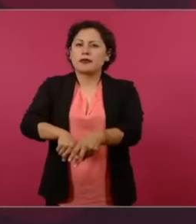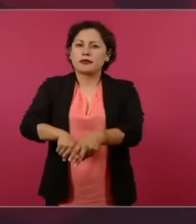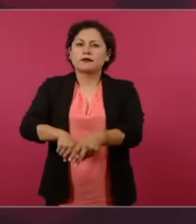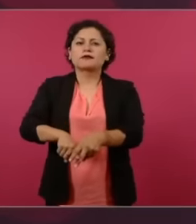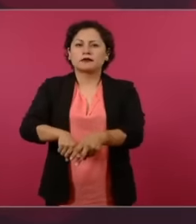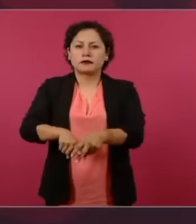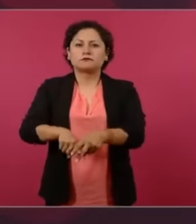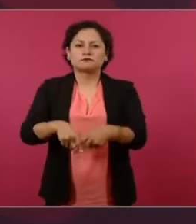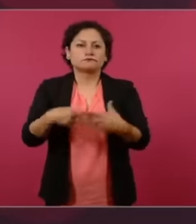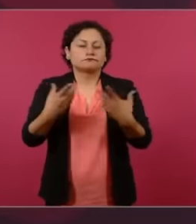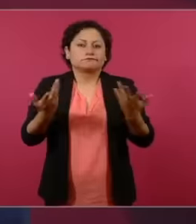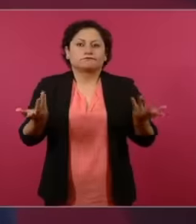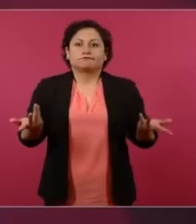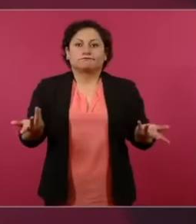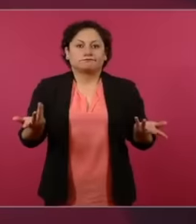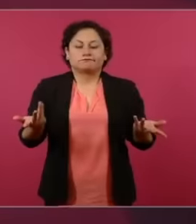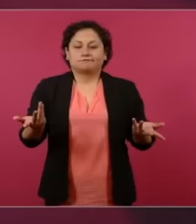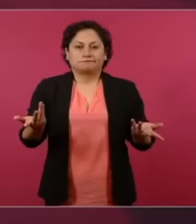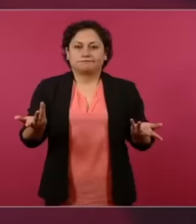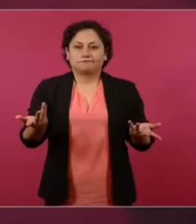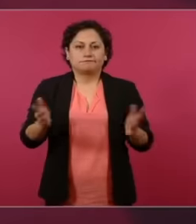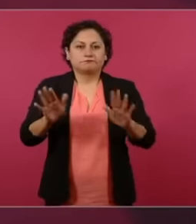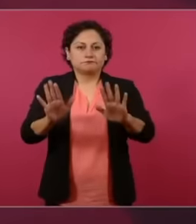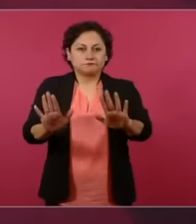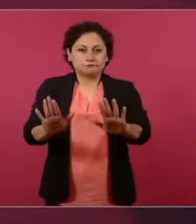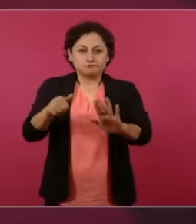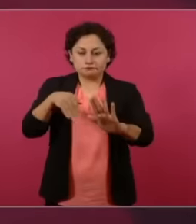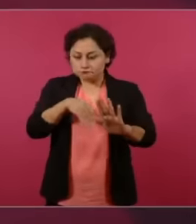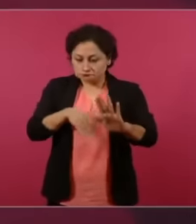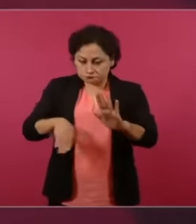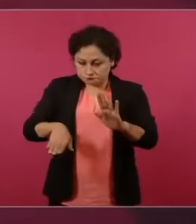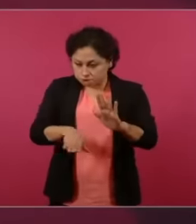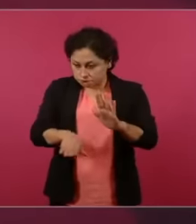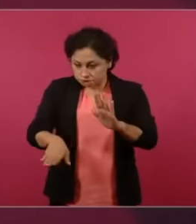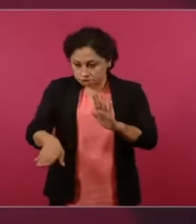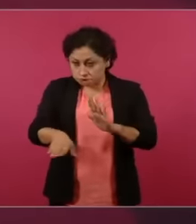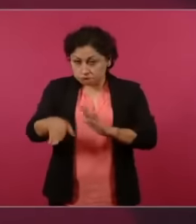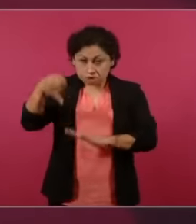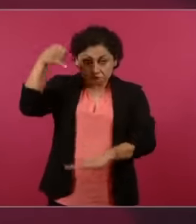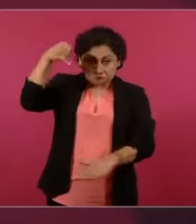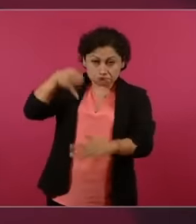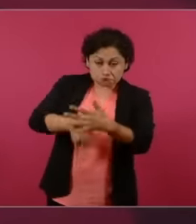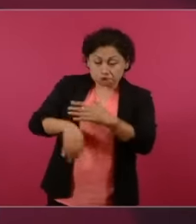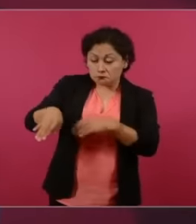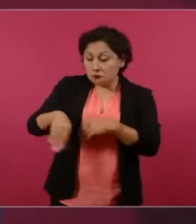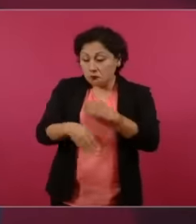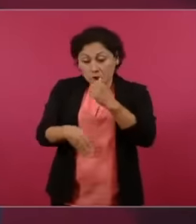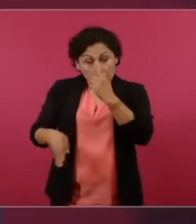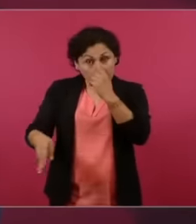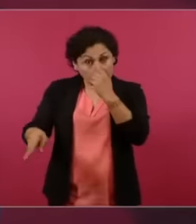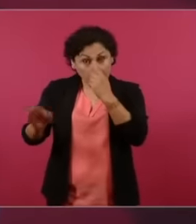No sabemos cómo está la mina más al fondo.